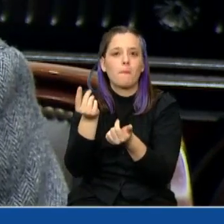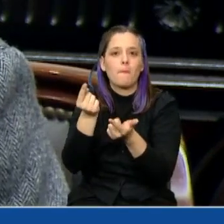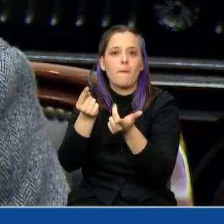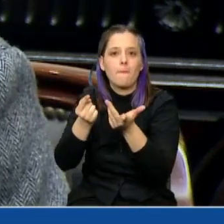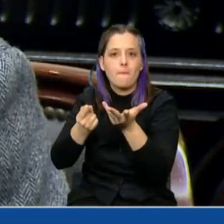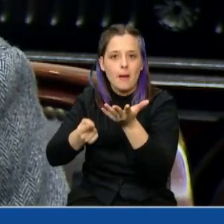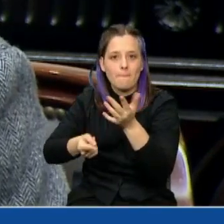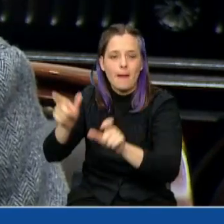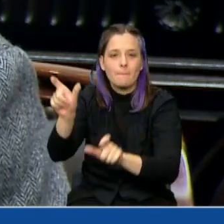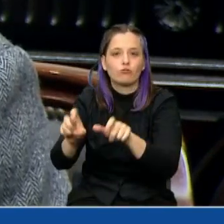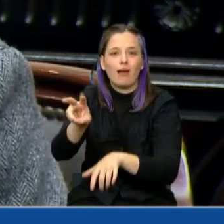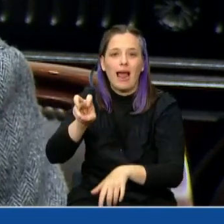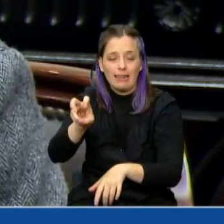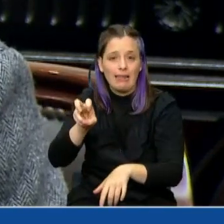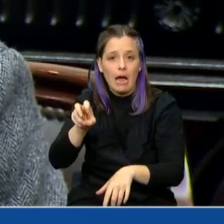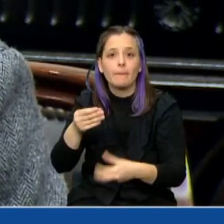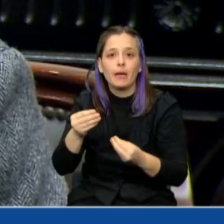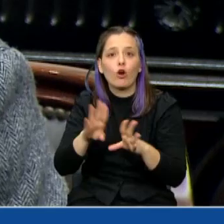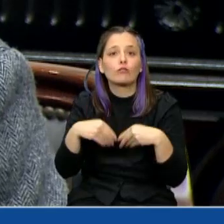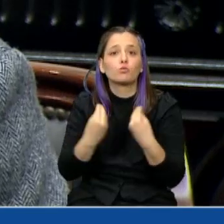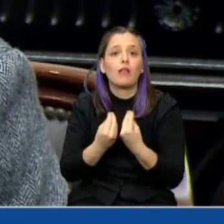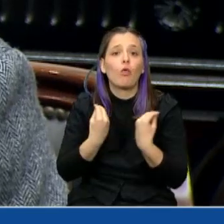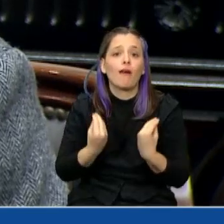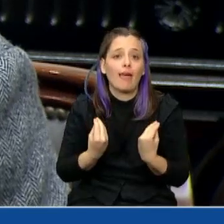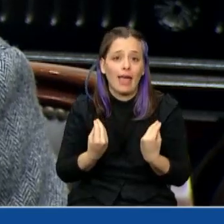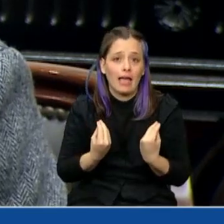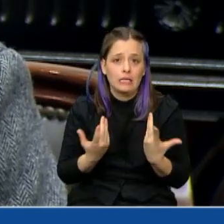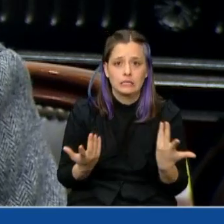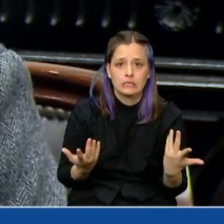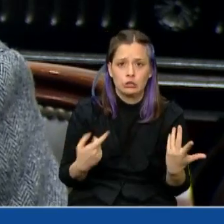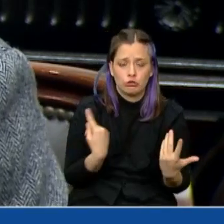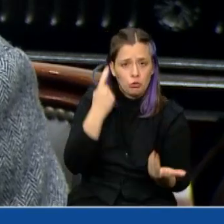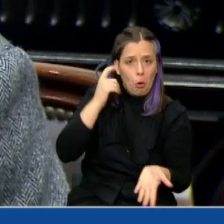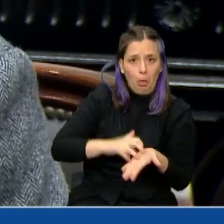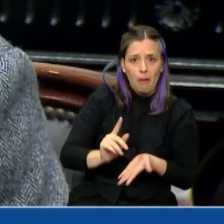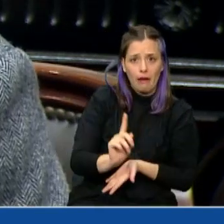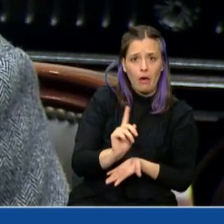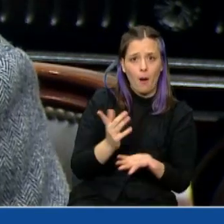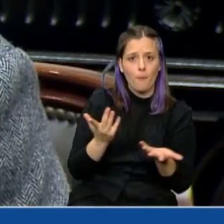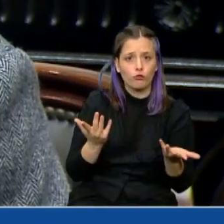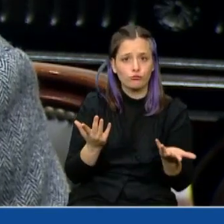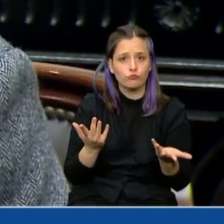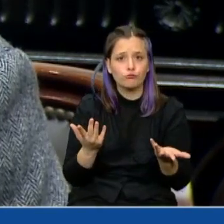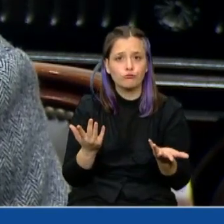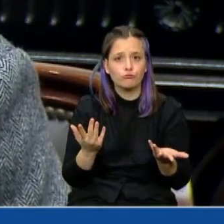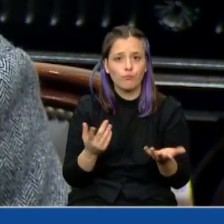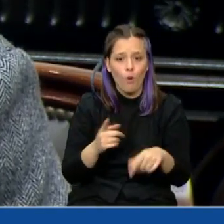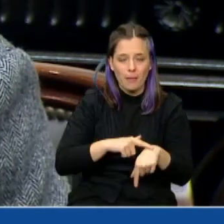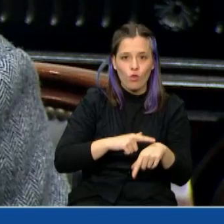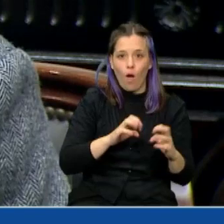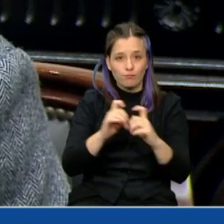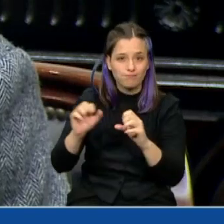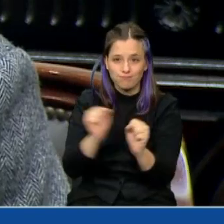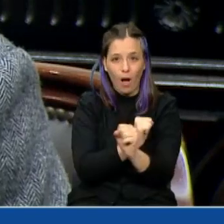y terminó provocando un efecto claramente no deseado y no previsto al momento de sancionarla, que